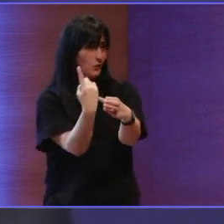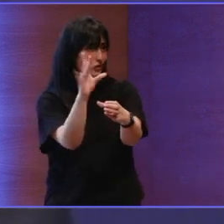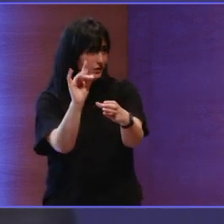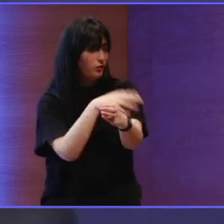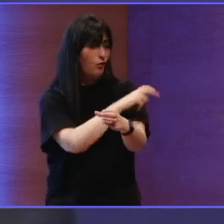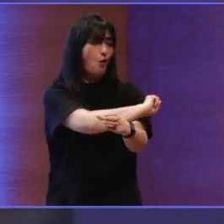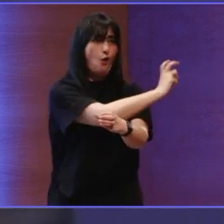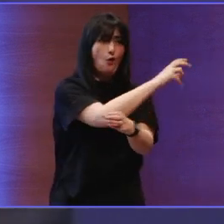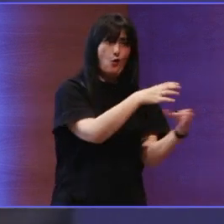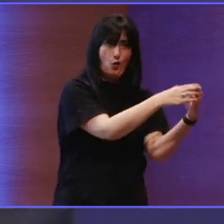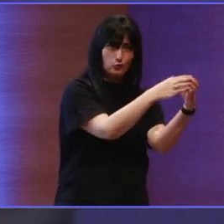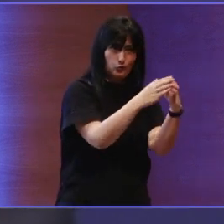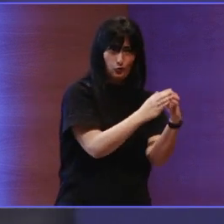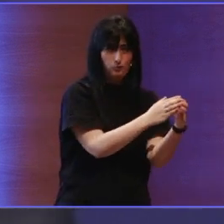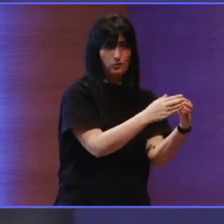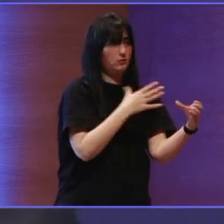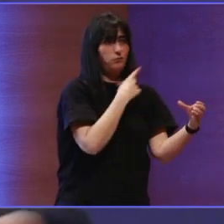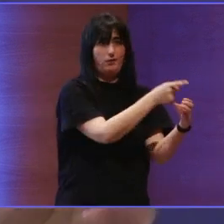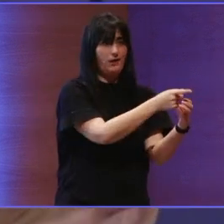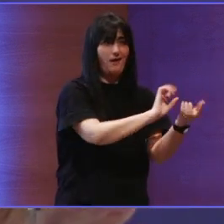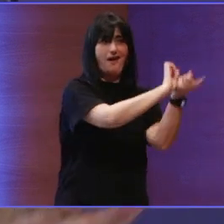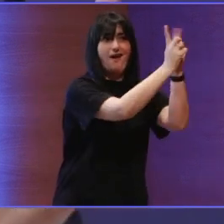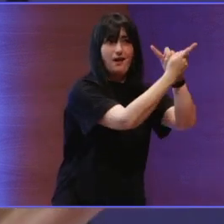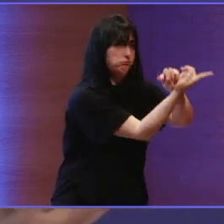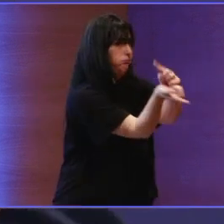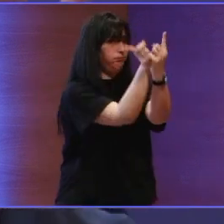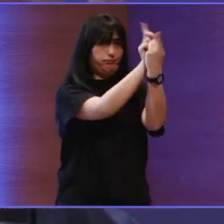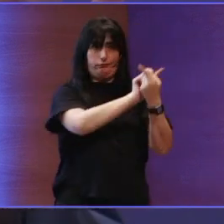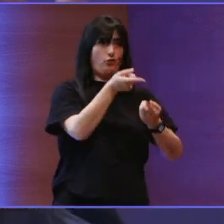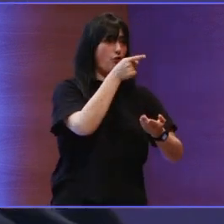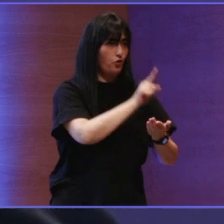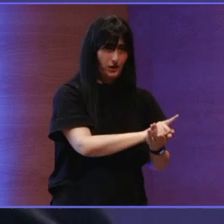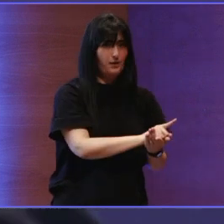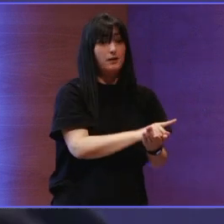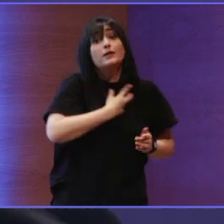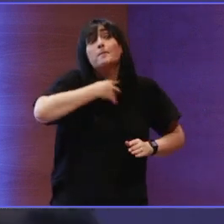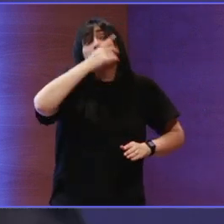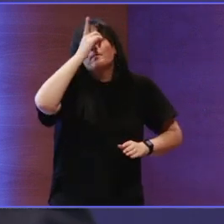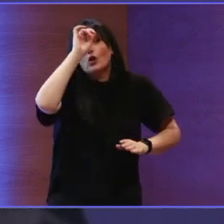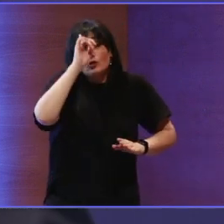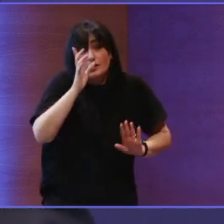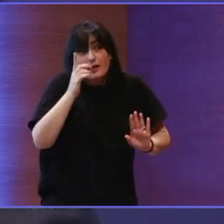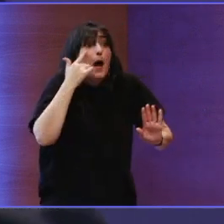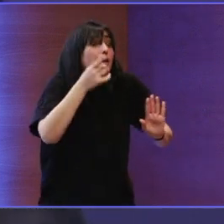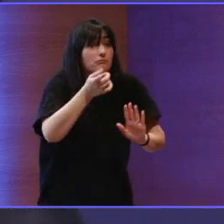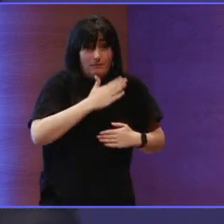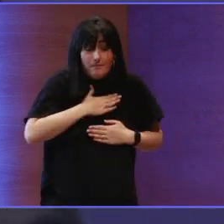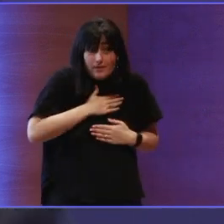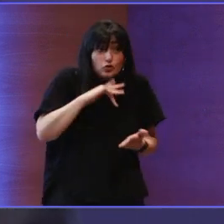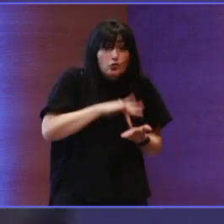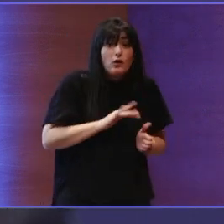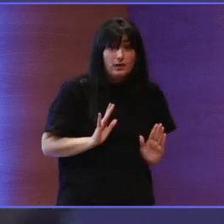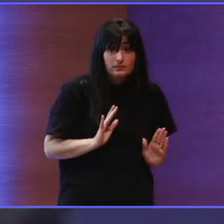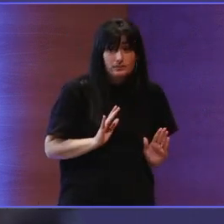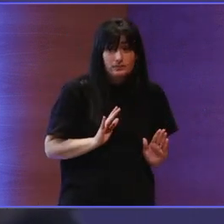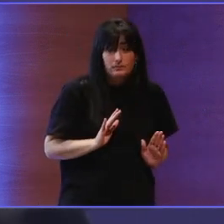tractoras que podían en cualquier momento revertir la situación yo esto no sé si ha pasado al resto a mí me a mí me ha pasado y me parece que esta es